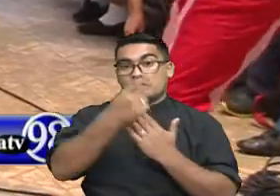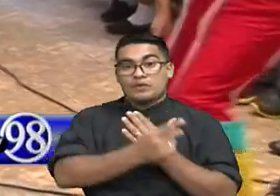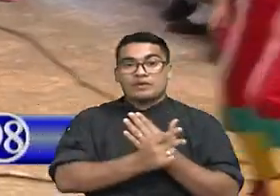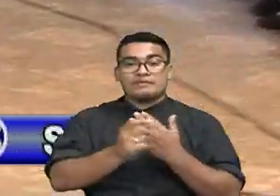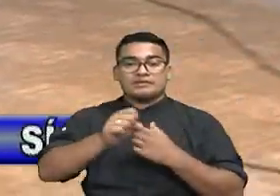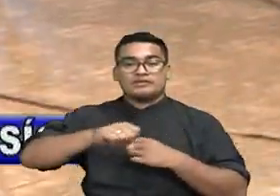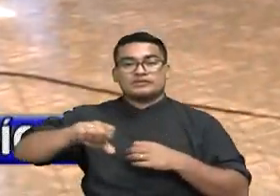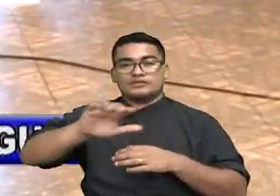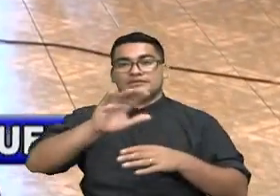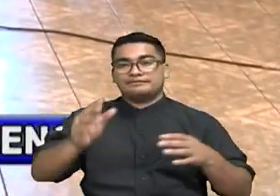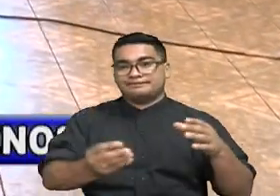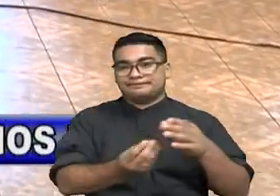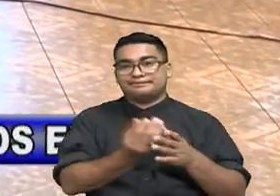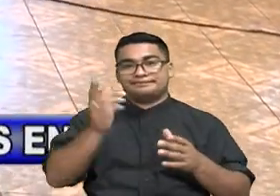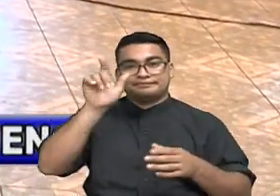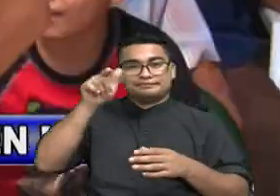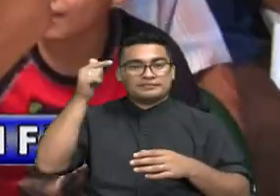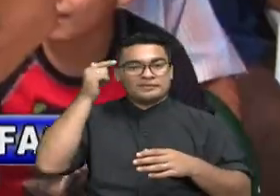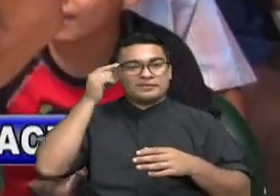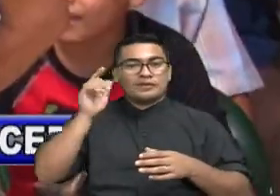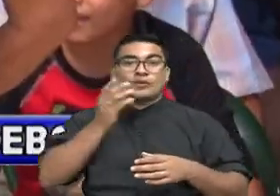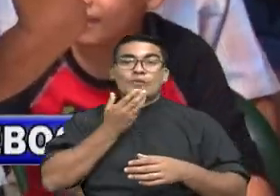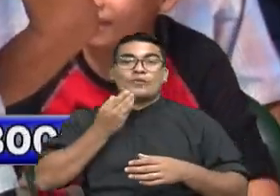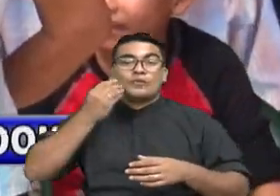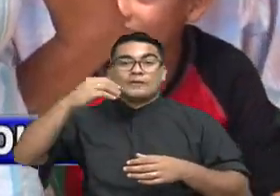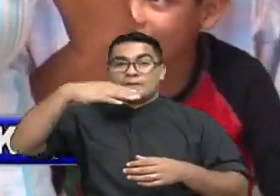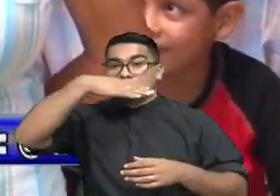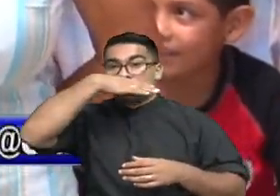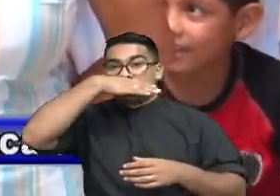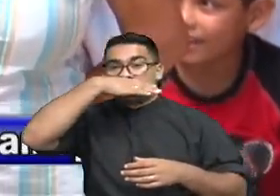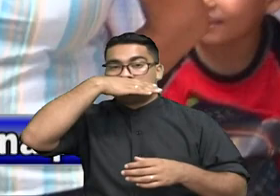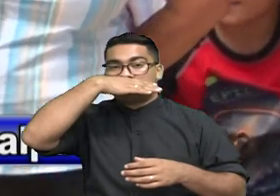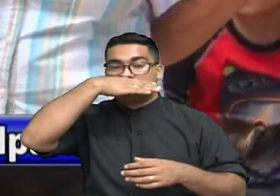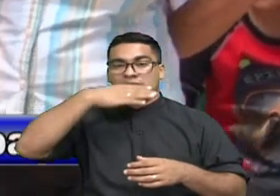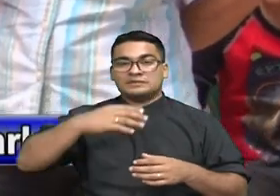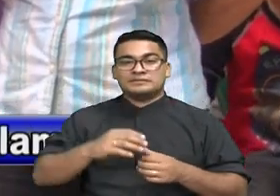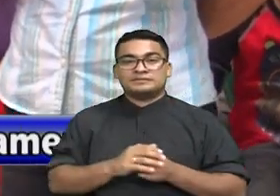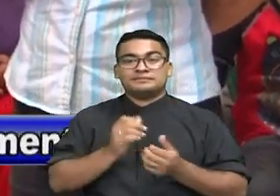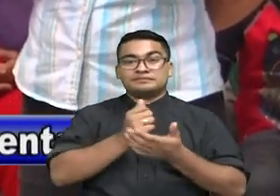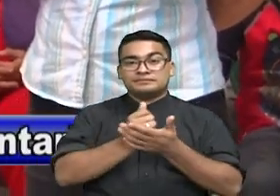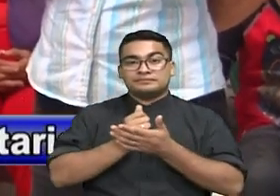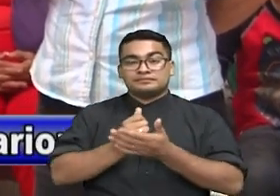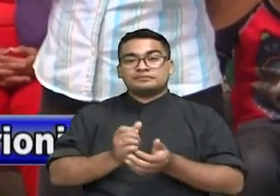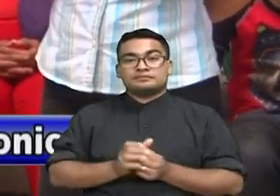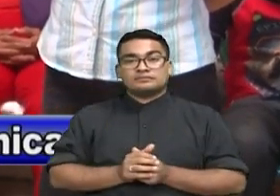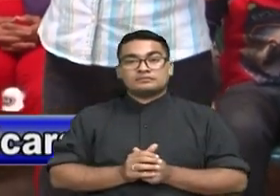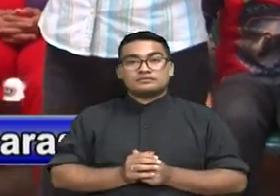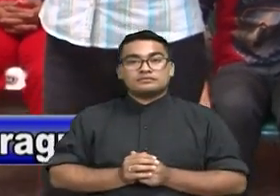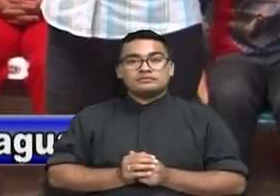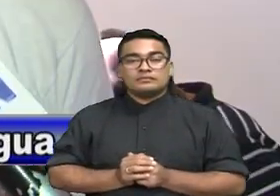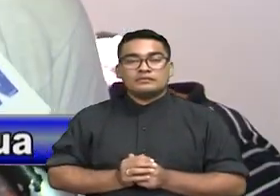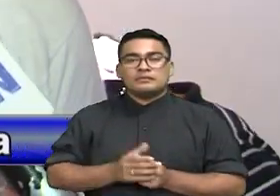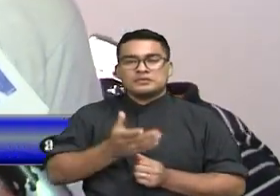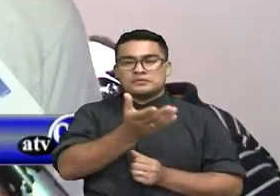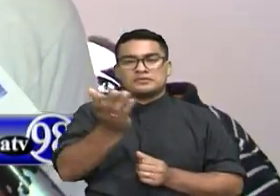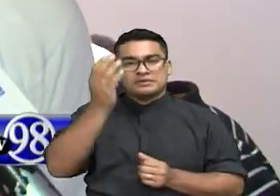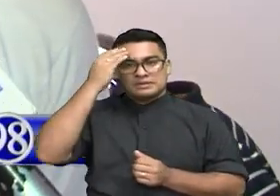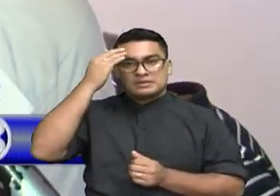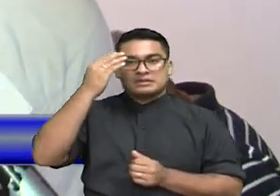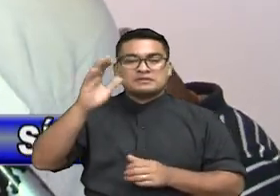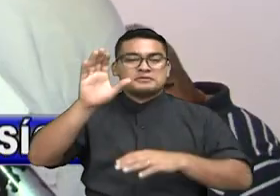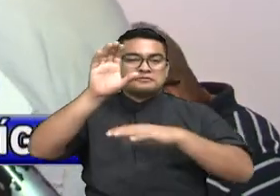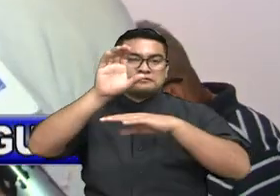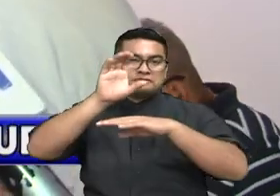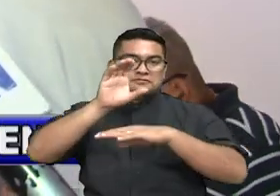social que realiza el gobierno a través de la Juventud Sandinista y la Promotoría Solidaria. Usted sabe que nuestras